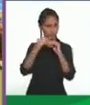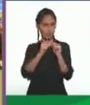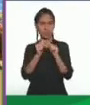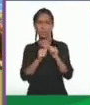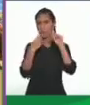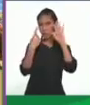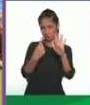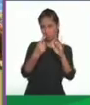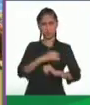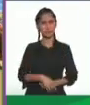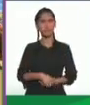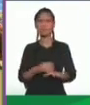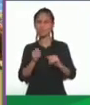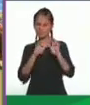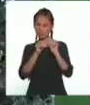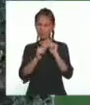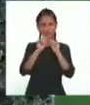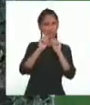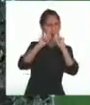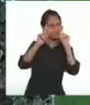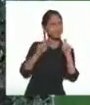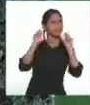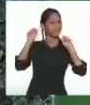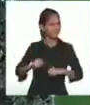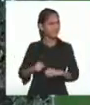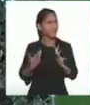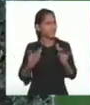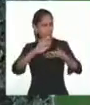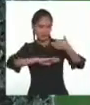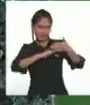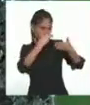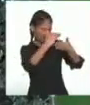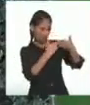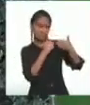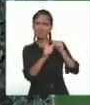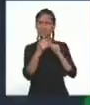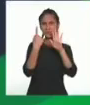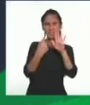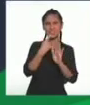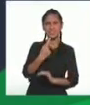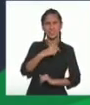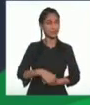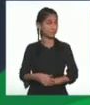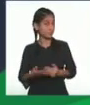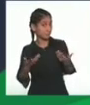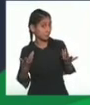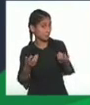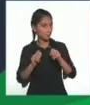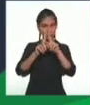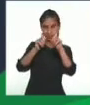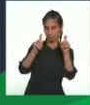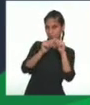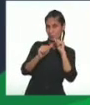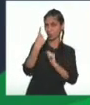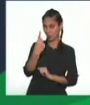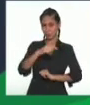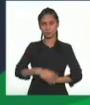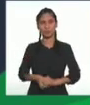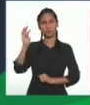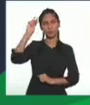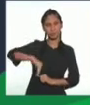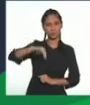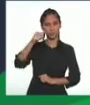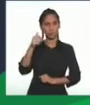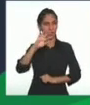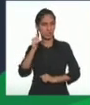casillero 6. Me toca responder una pregunta. Así es, la tarjeta del casillero 6 dice... Pregunta número 1. María